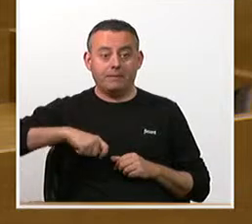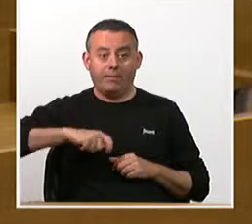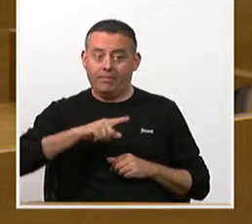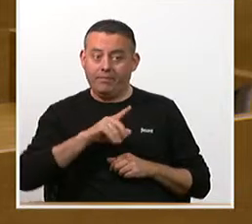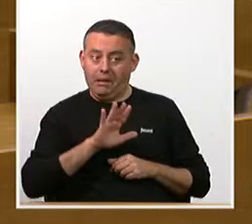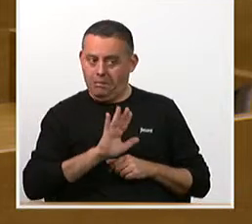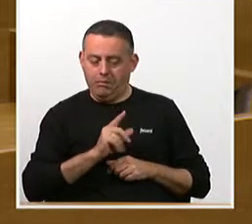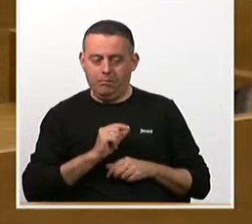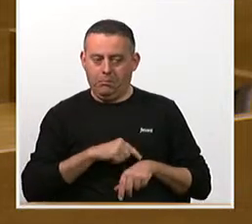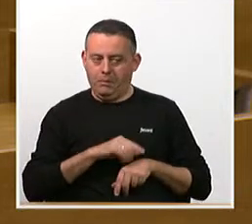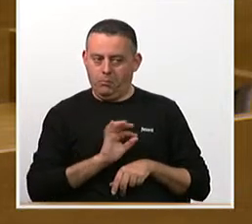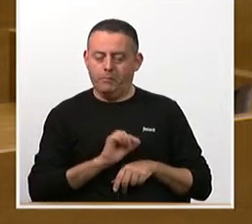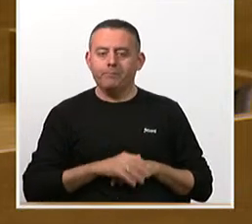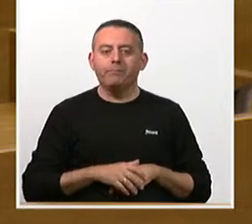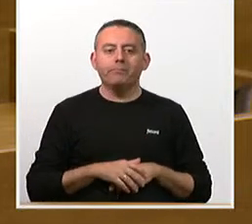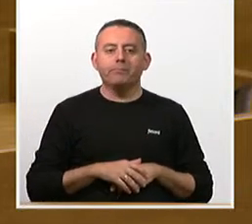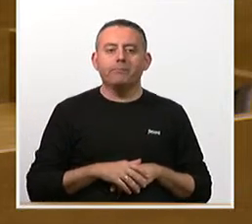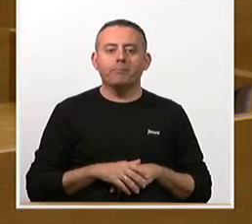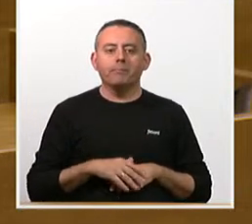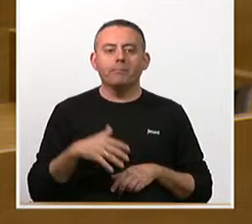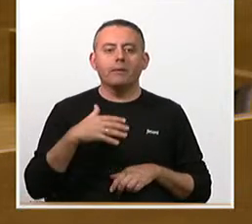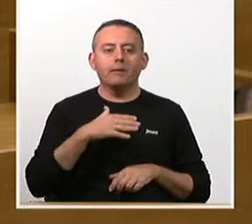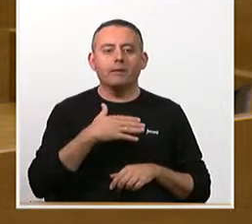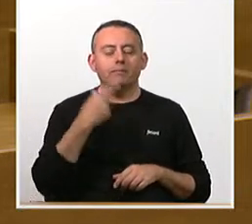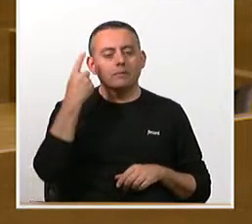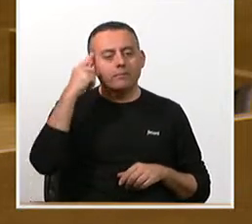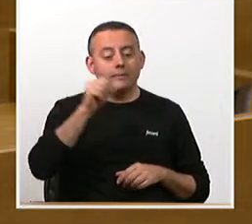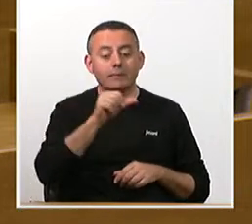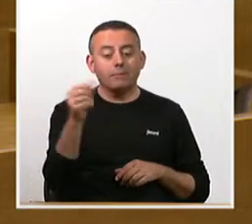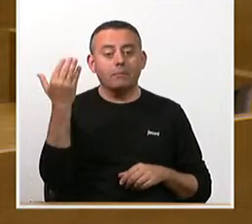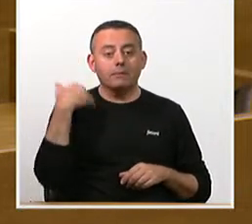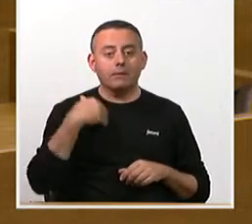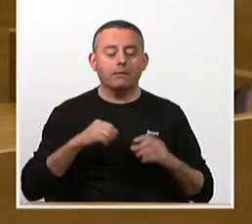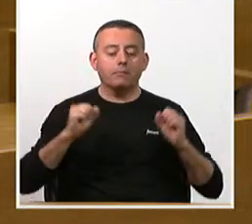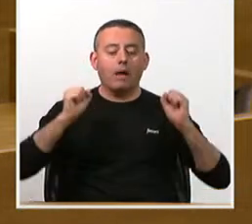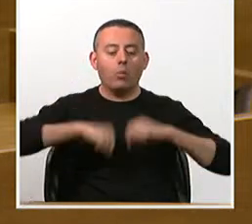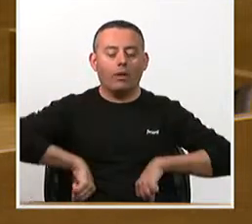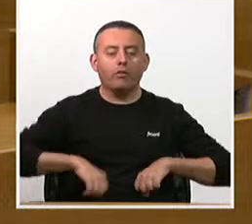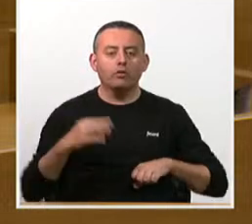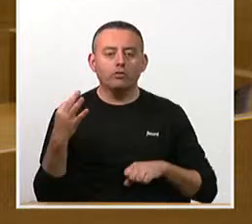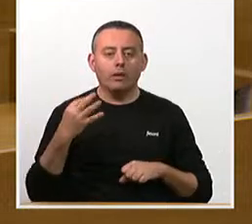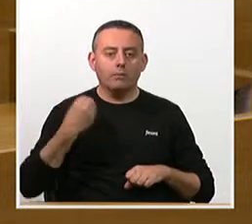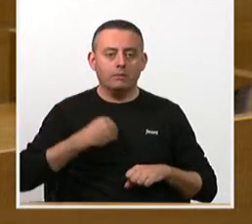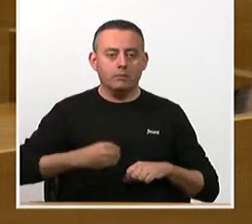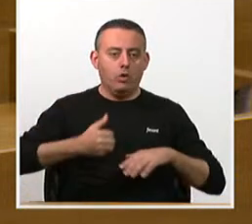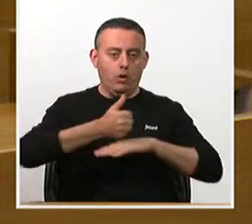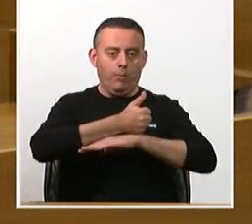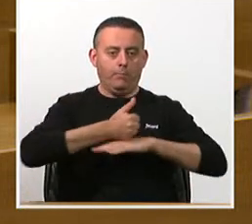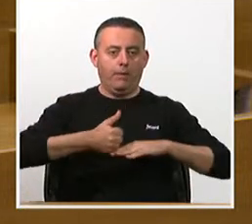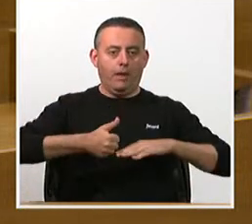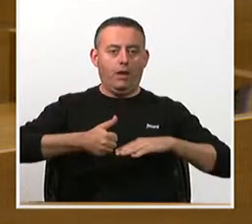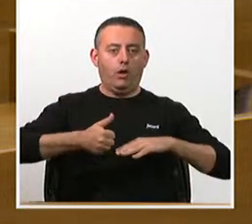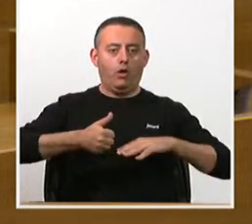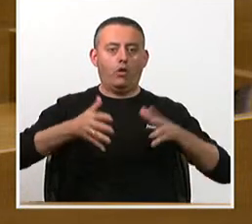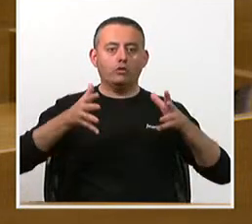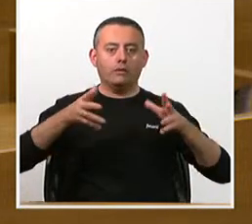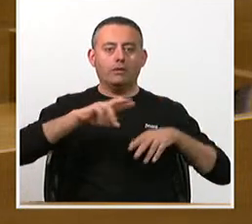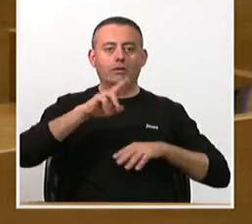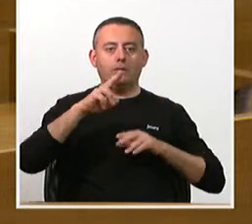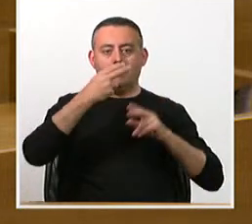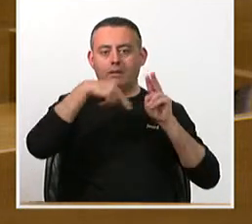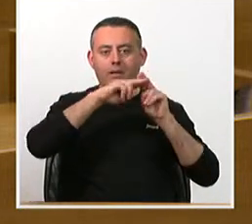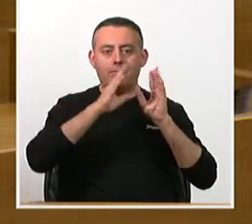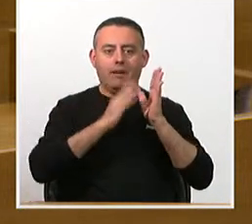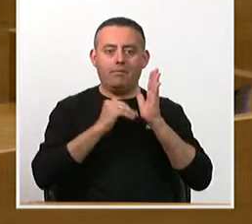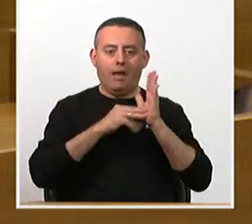acuerdos alcanzados la pasada semana por el mol honorable presidente de la generalitat con la vi presidenta